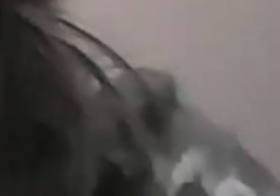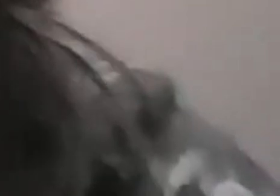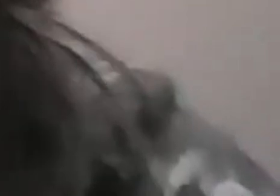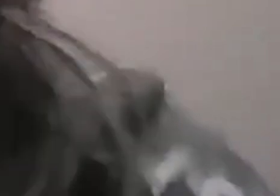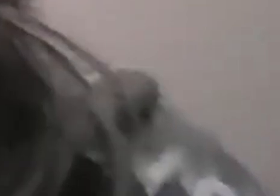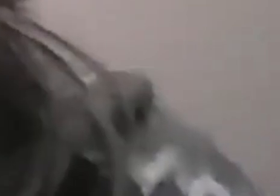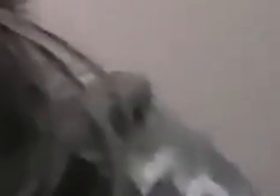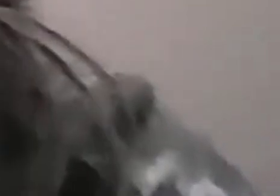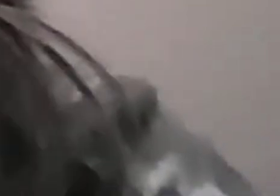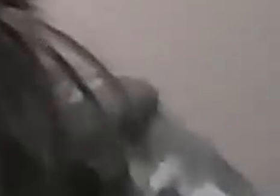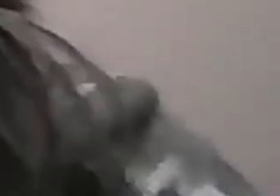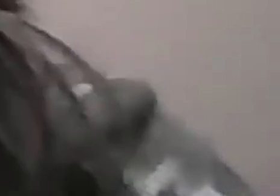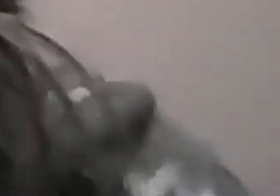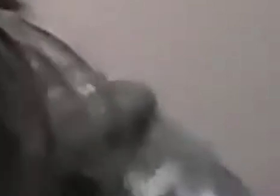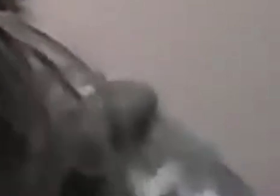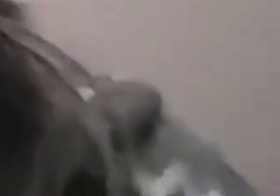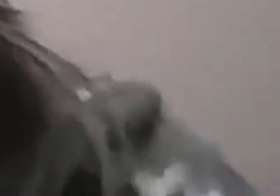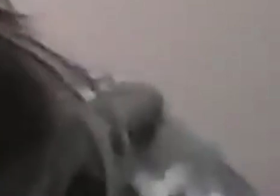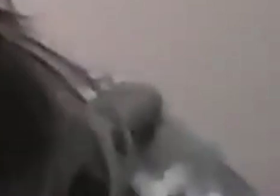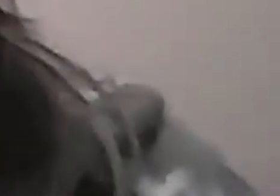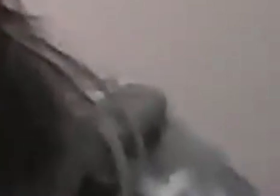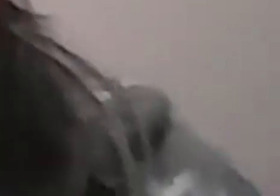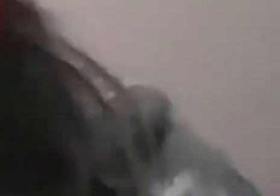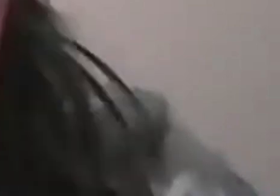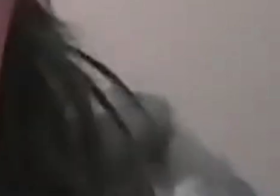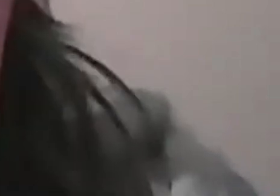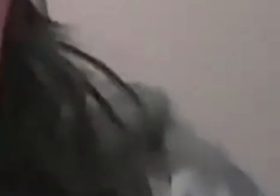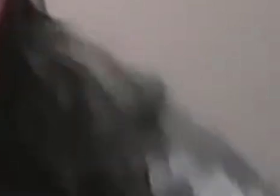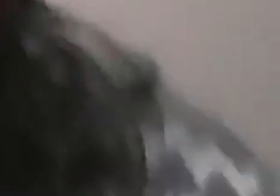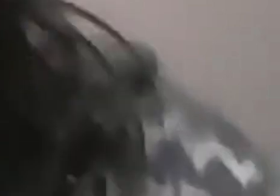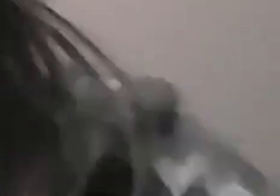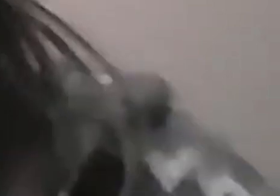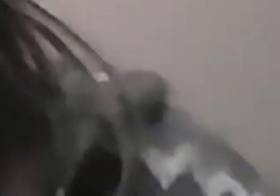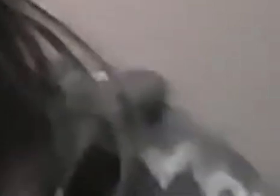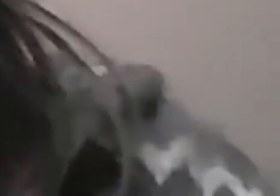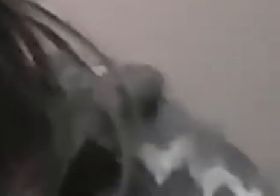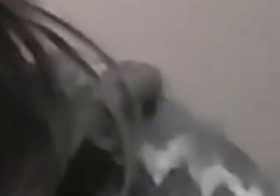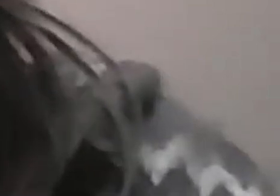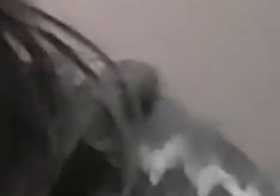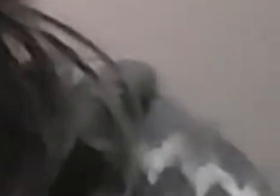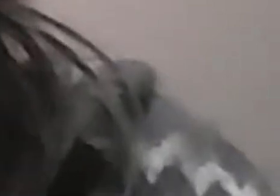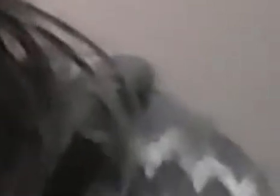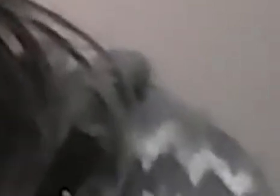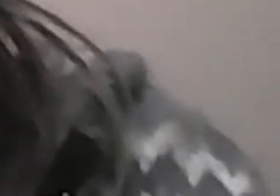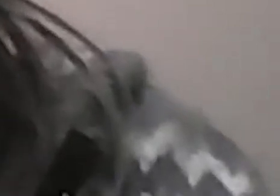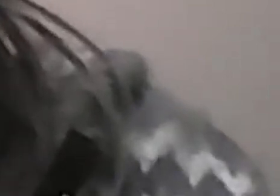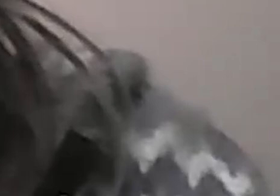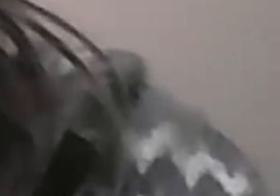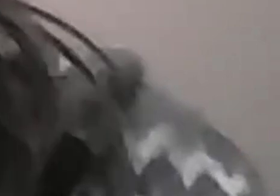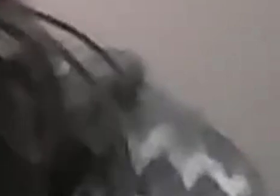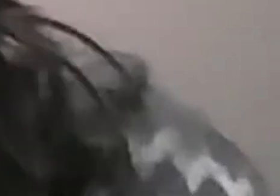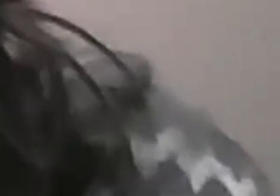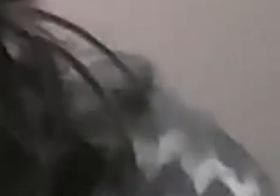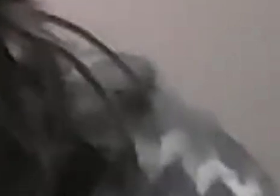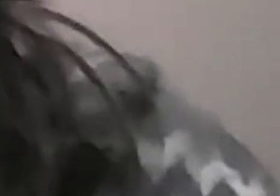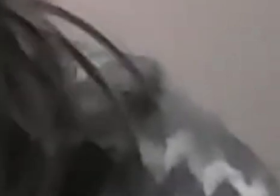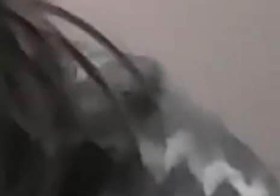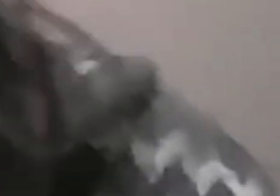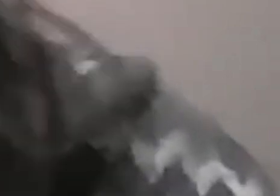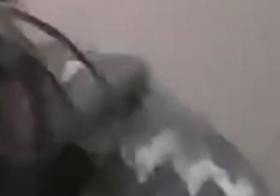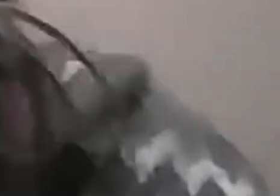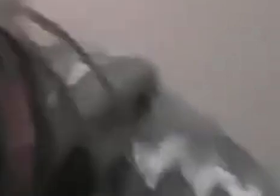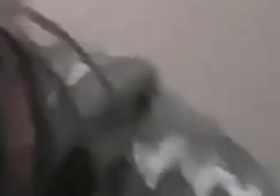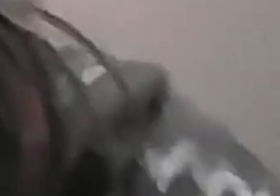brinda y el material que nos acerca para pasarle a todos ustedes. Eh, con respecto